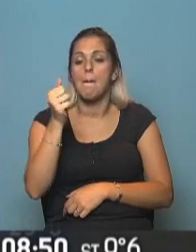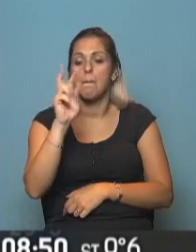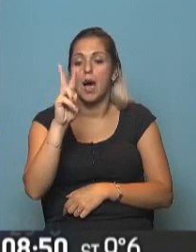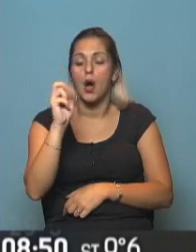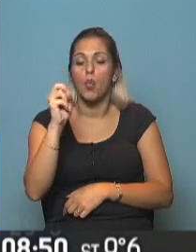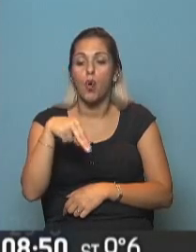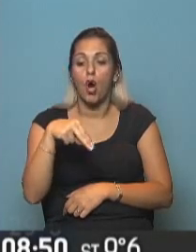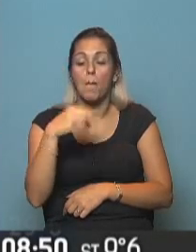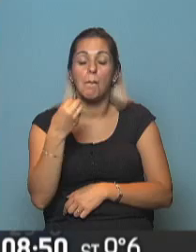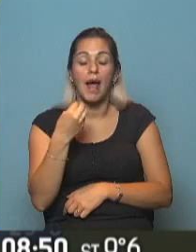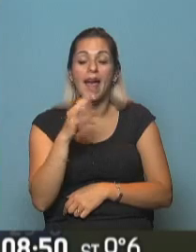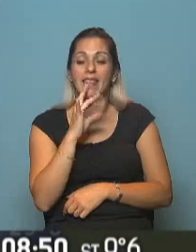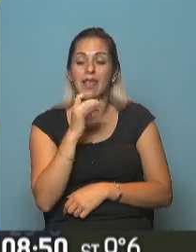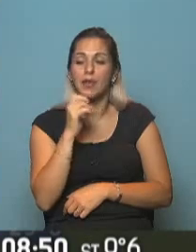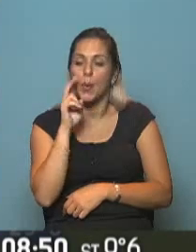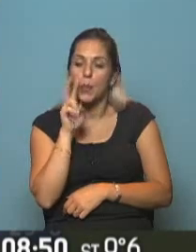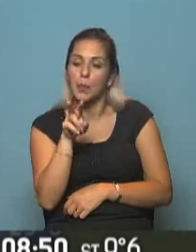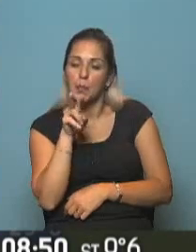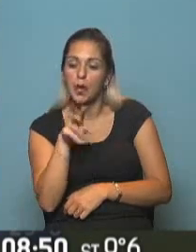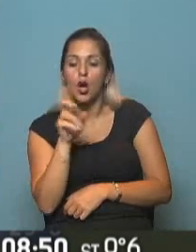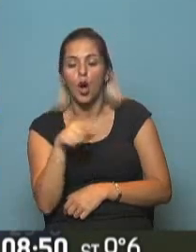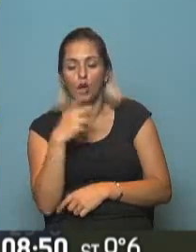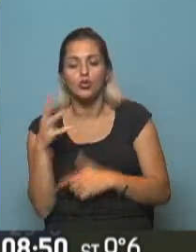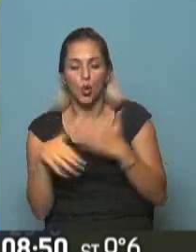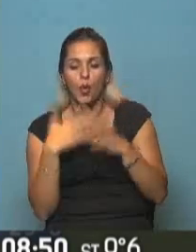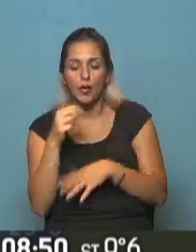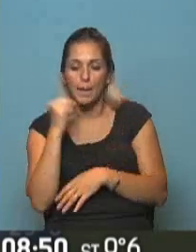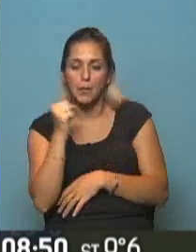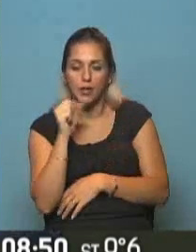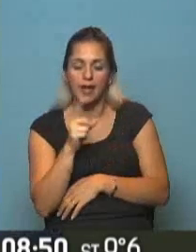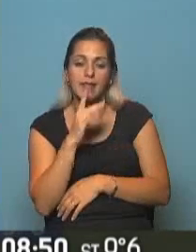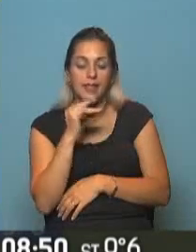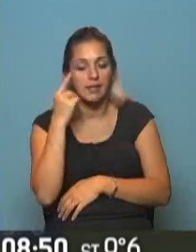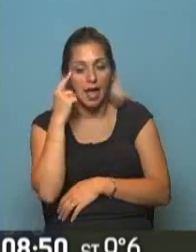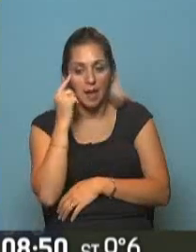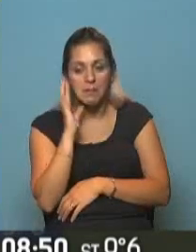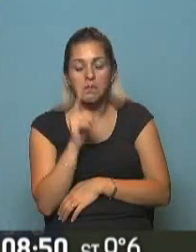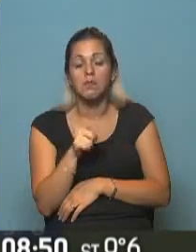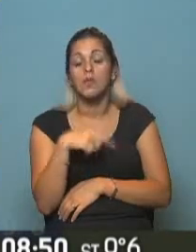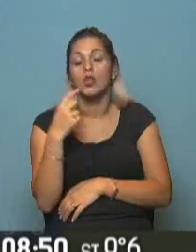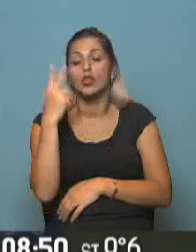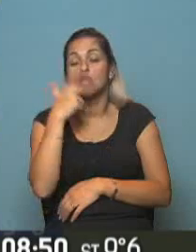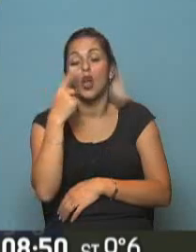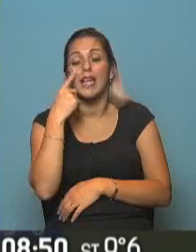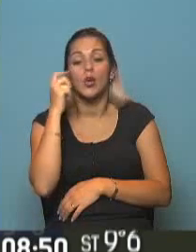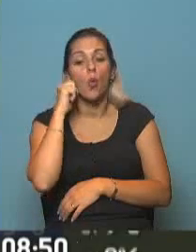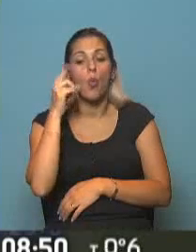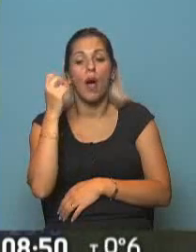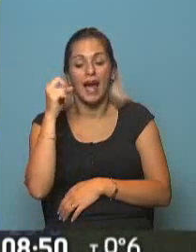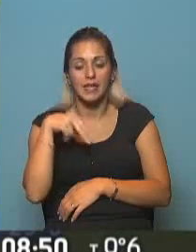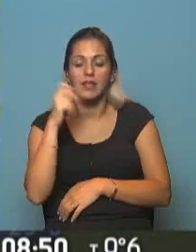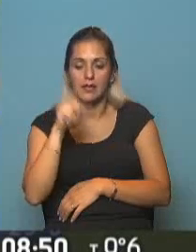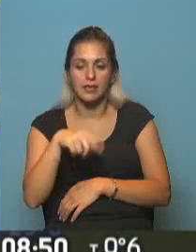observado por Sampaoli, otro de los jugadores predilectos que tiene Sampaoli. Higuaín también estará